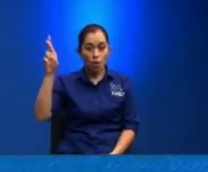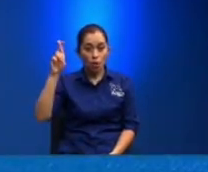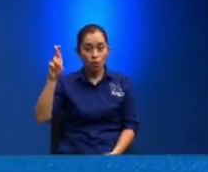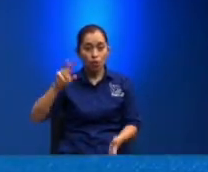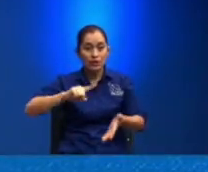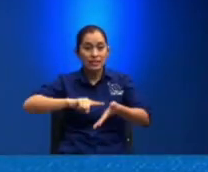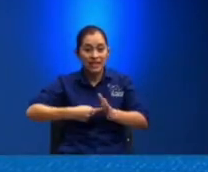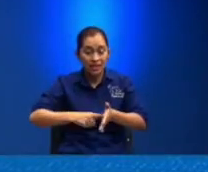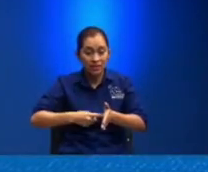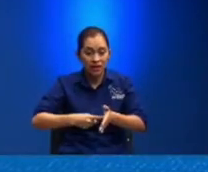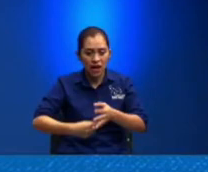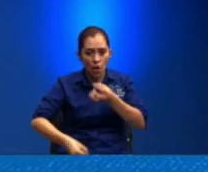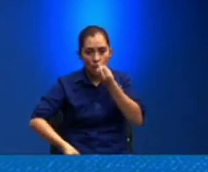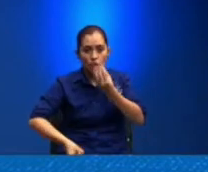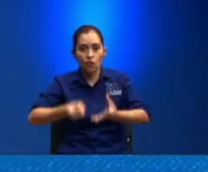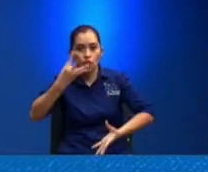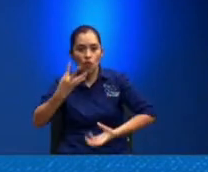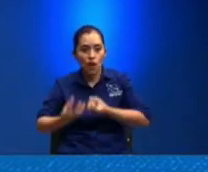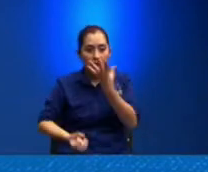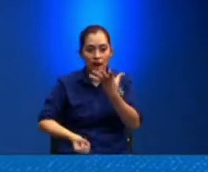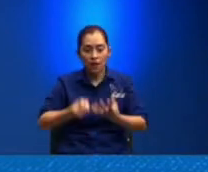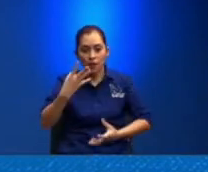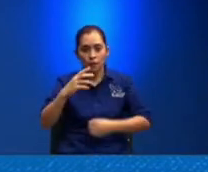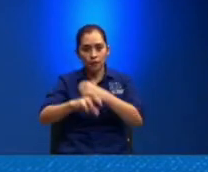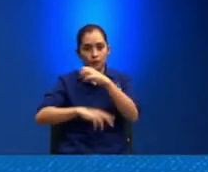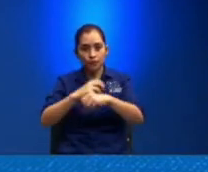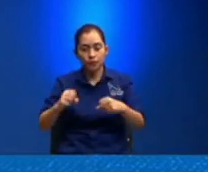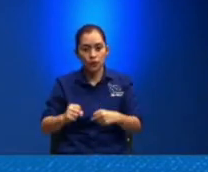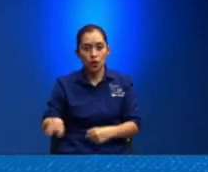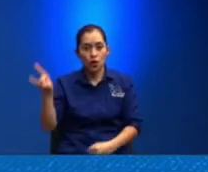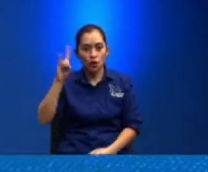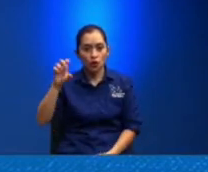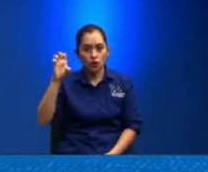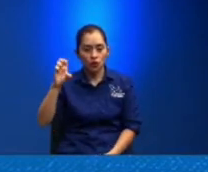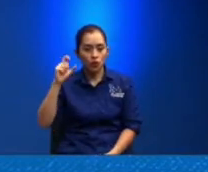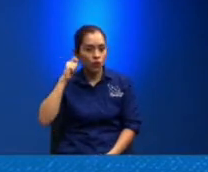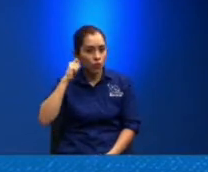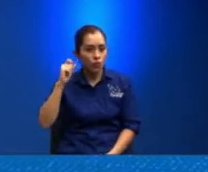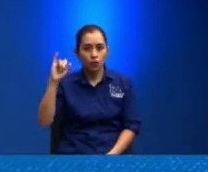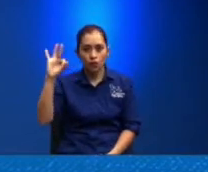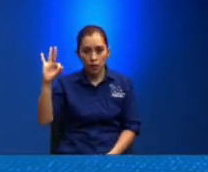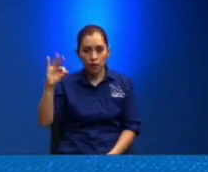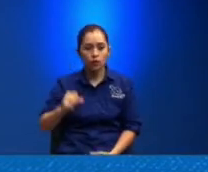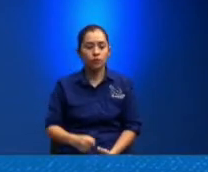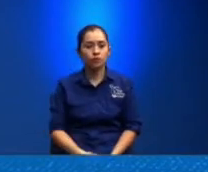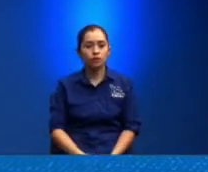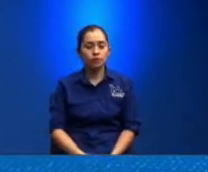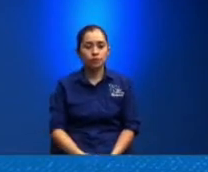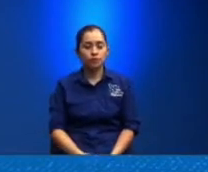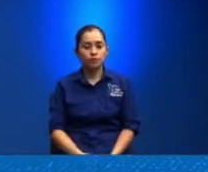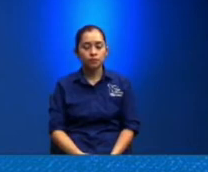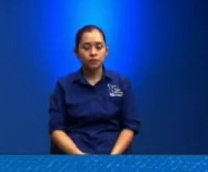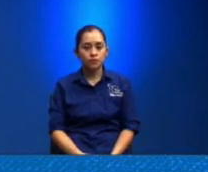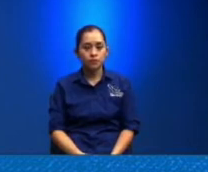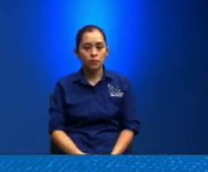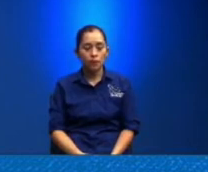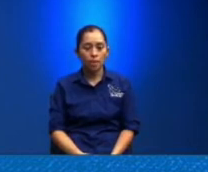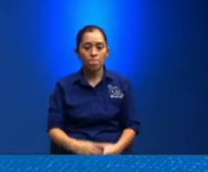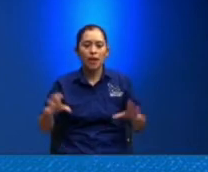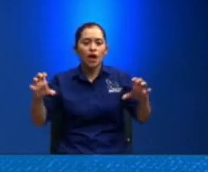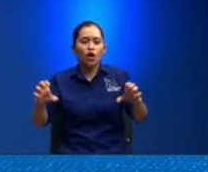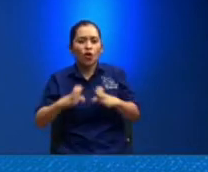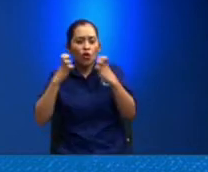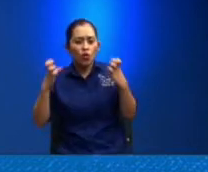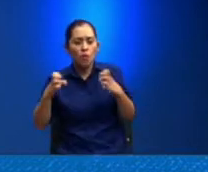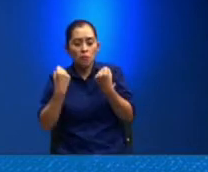proceso de sacarnos de la tierra pero como va a ser el señor para sacarnos de la tierra y que